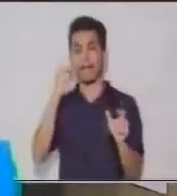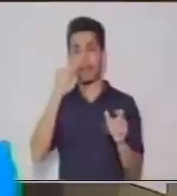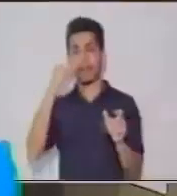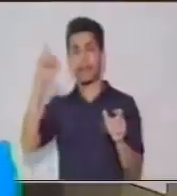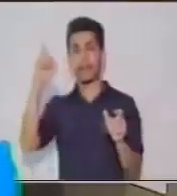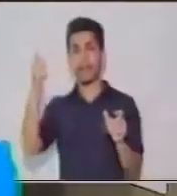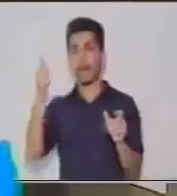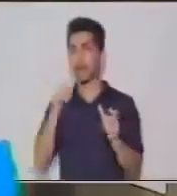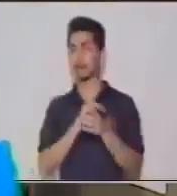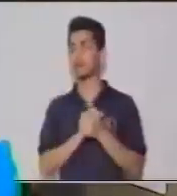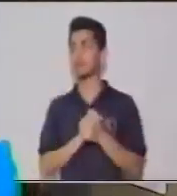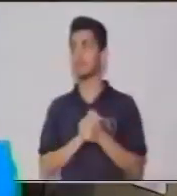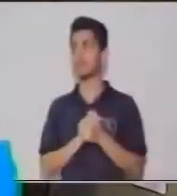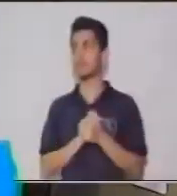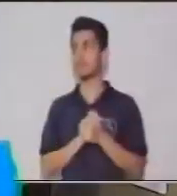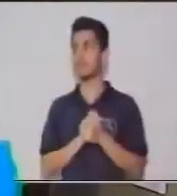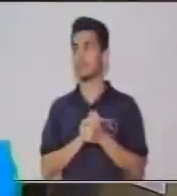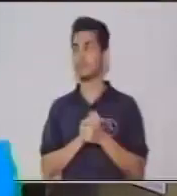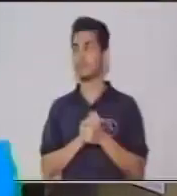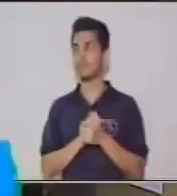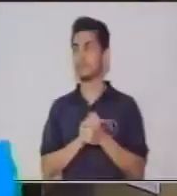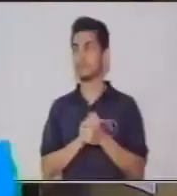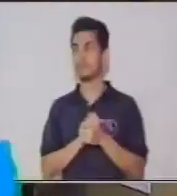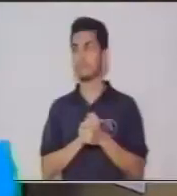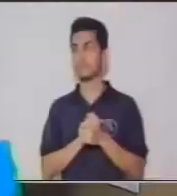y la siguiente, ero,